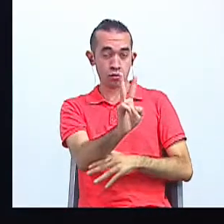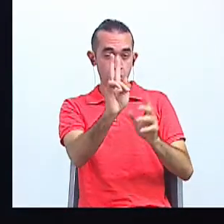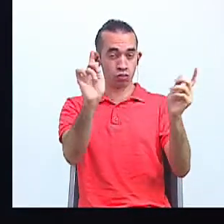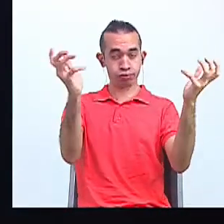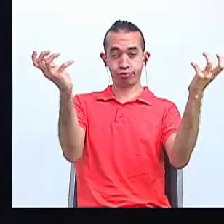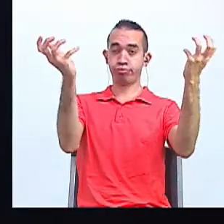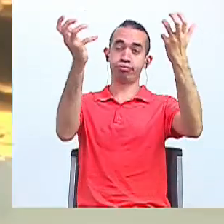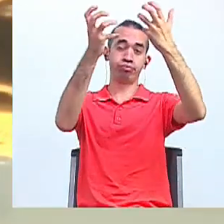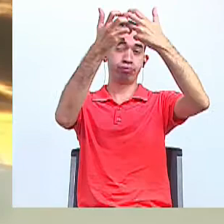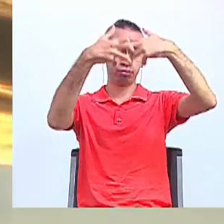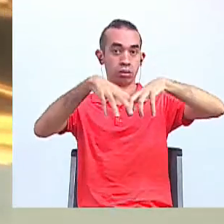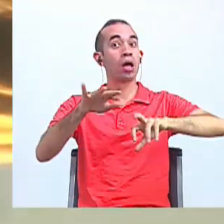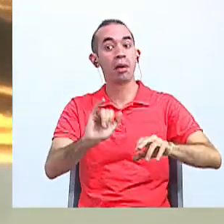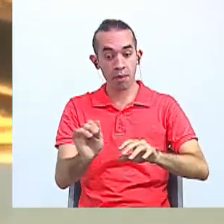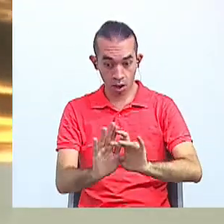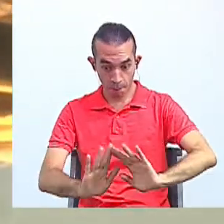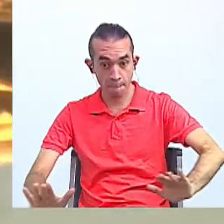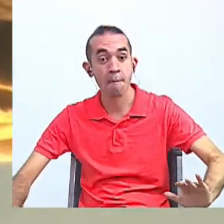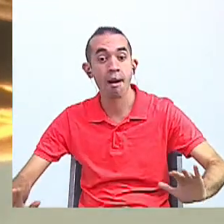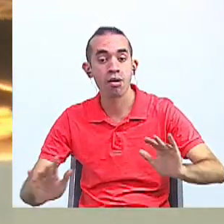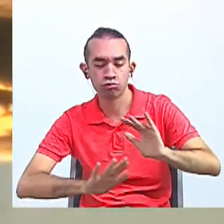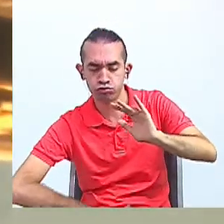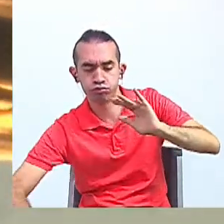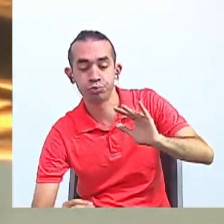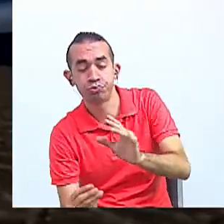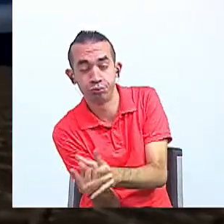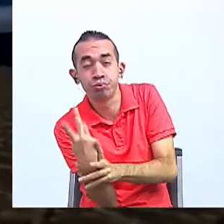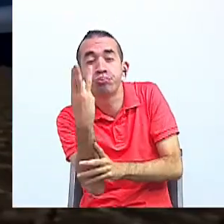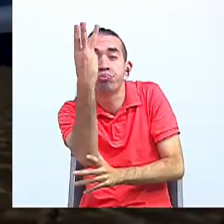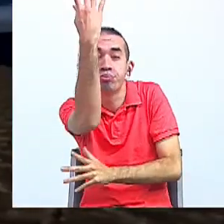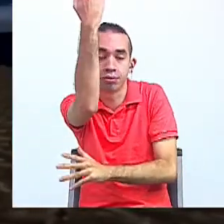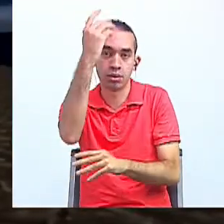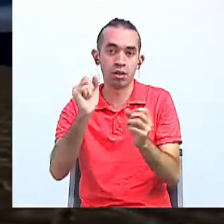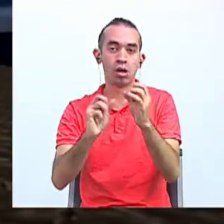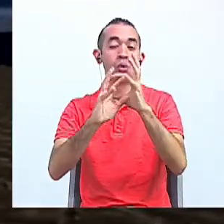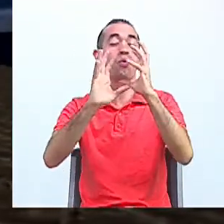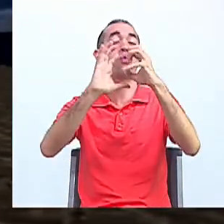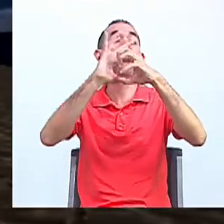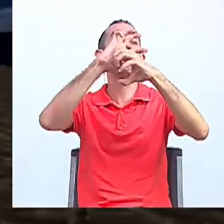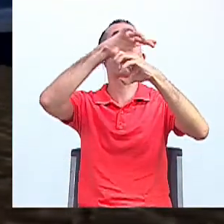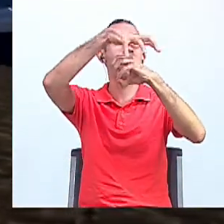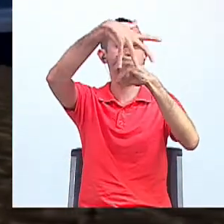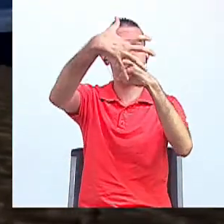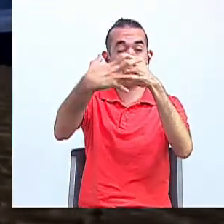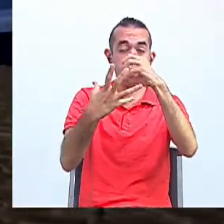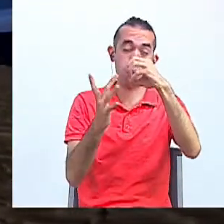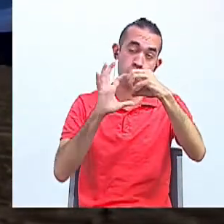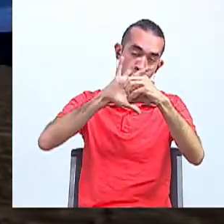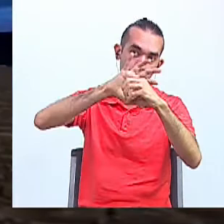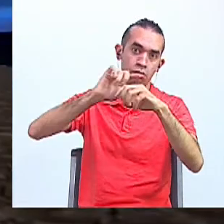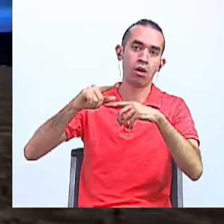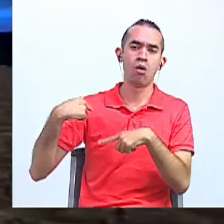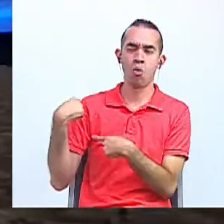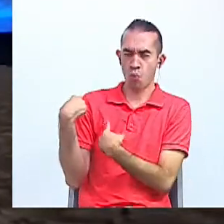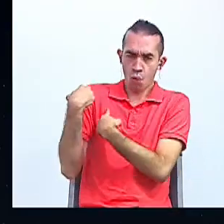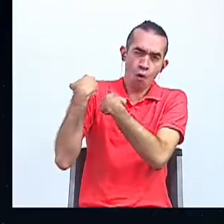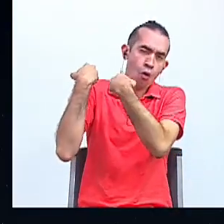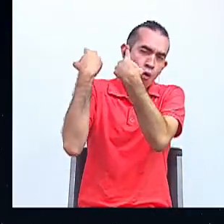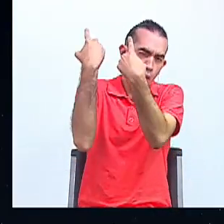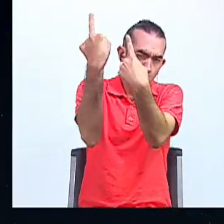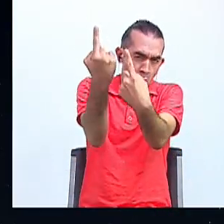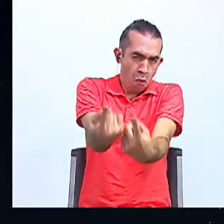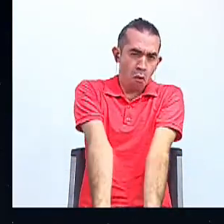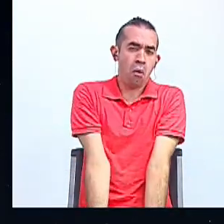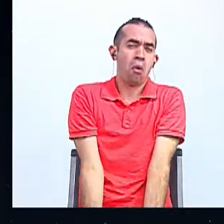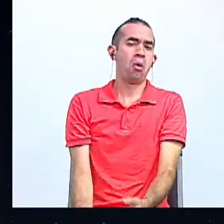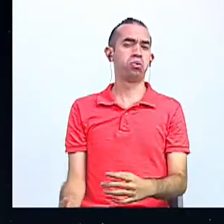fuentes geotermales, se crearía una nueva atmósfera. Pero esto ocurriría mucho después de la desaparición de los humanos, y el